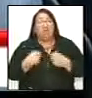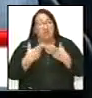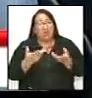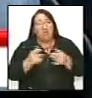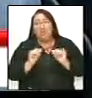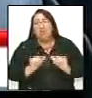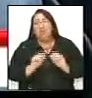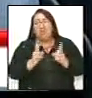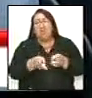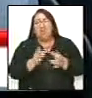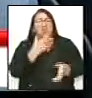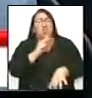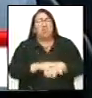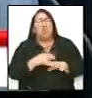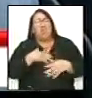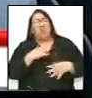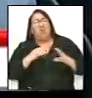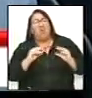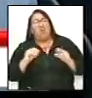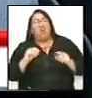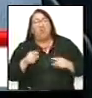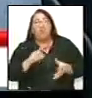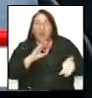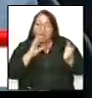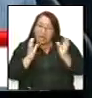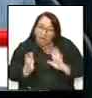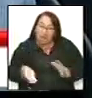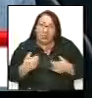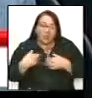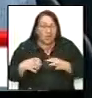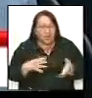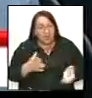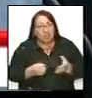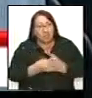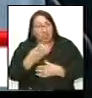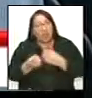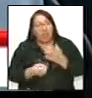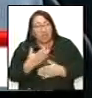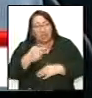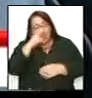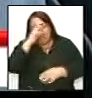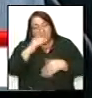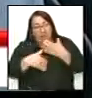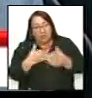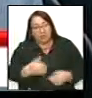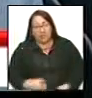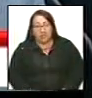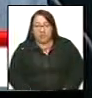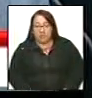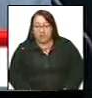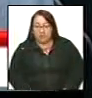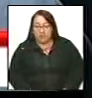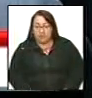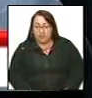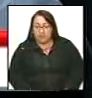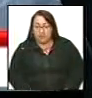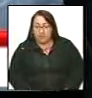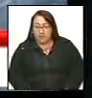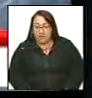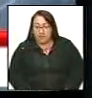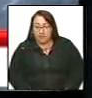cómo estamos porque estamos cómodos no pero el cambio se viene y tenemos que modernizar el país y tener una actualidad